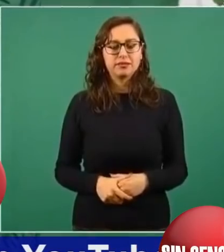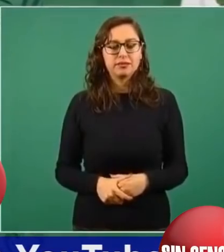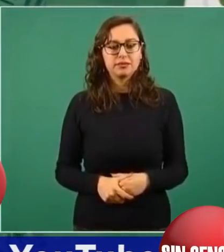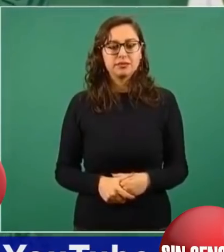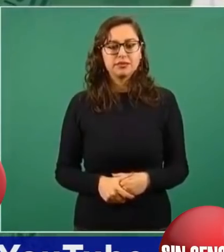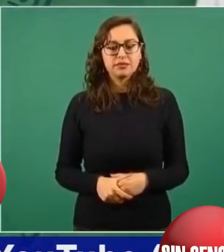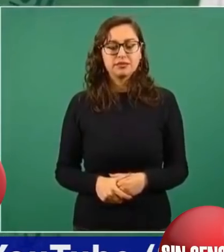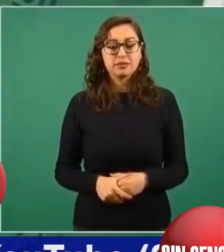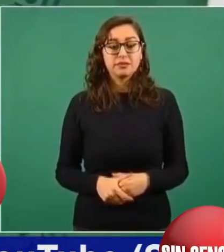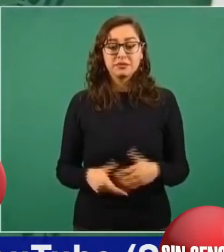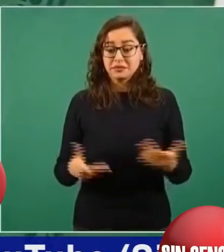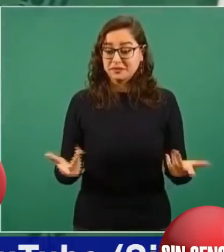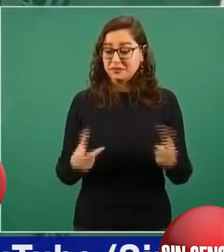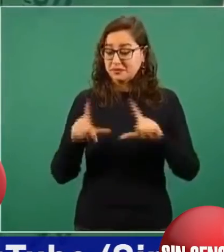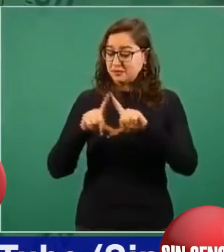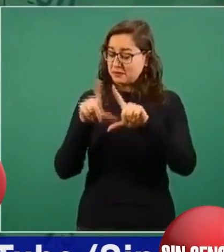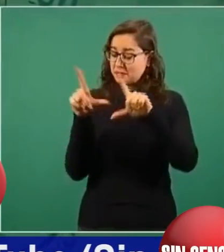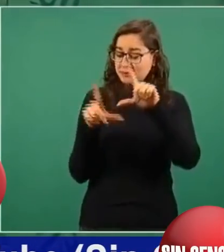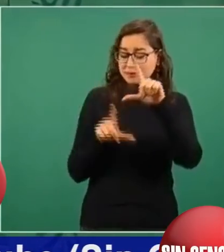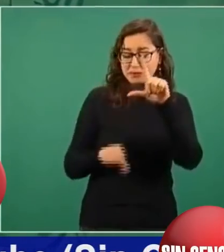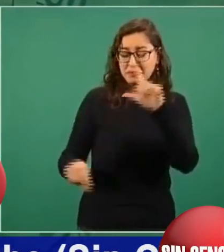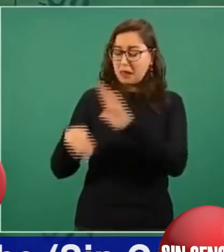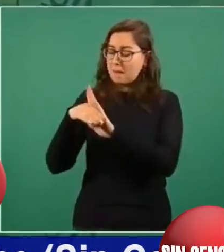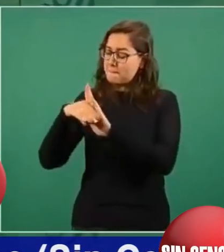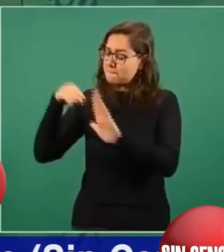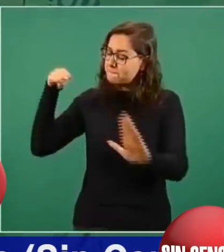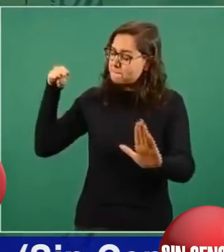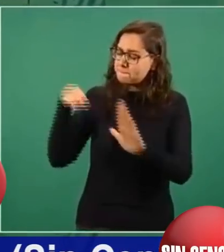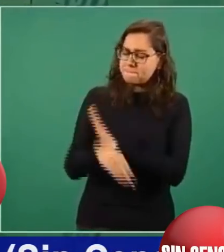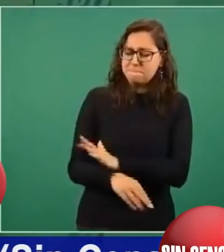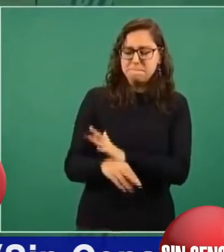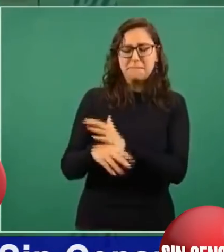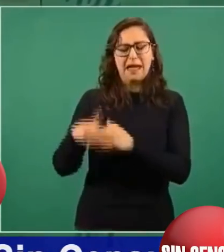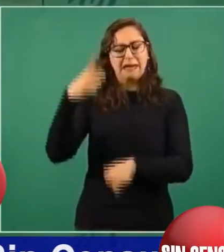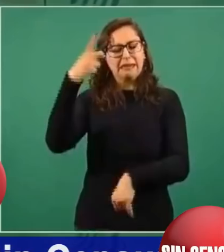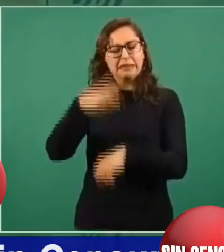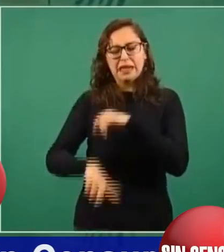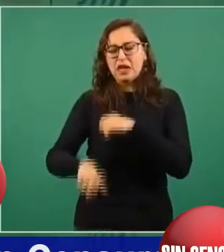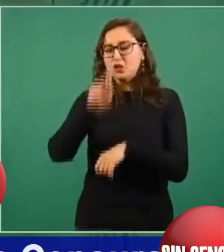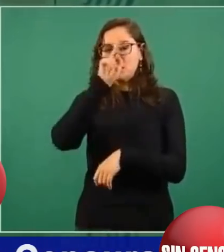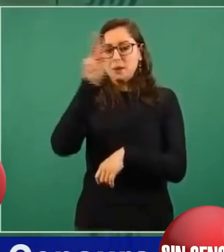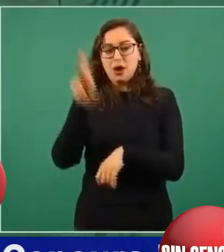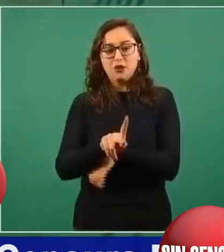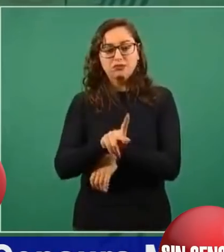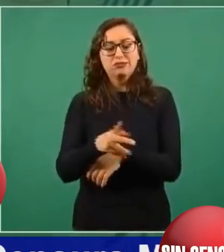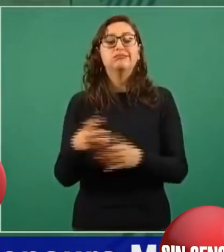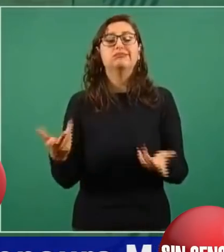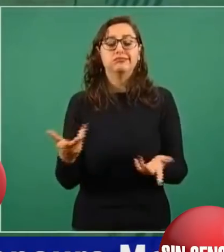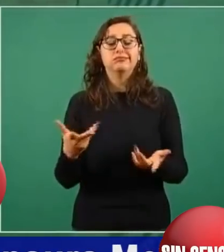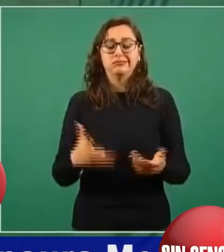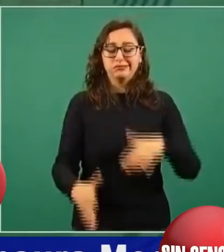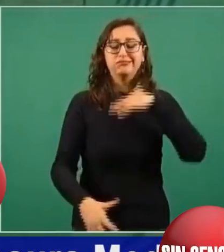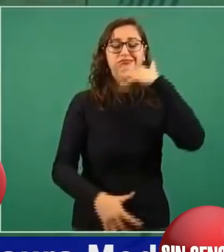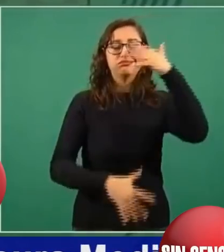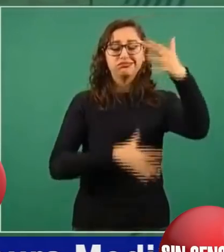Nada ha dañado más a México que la deshonestidad de los gobernantes.